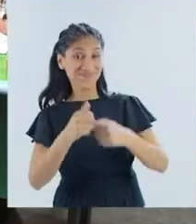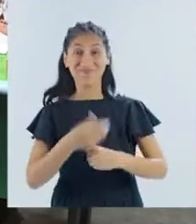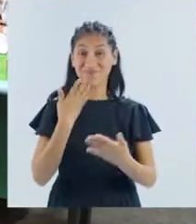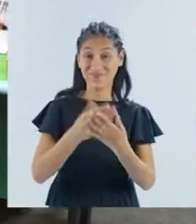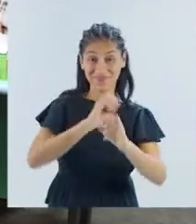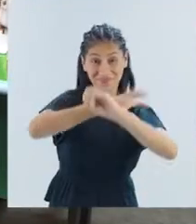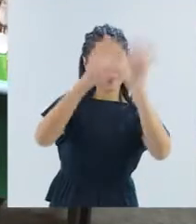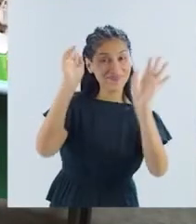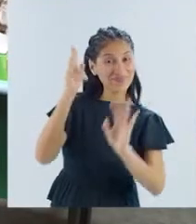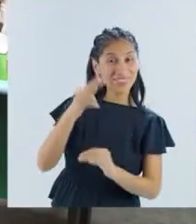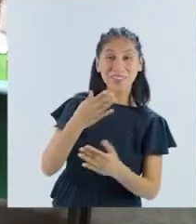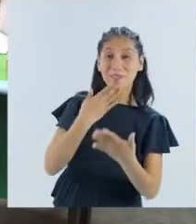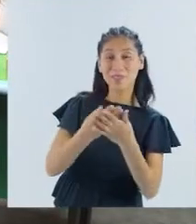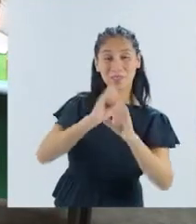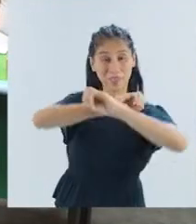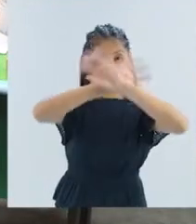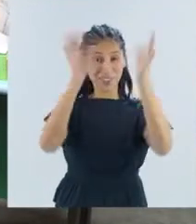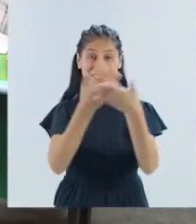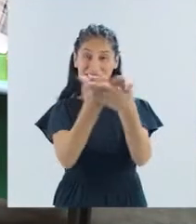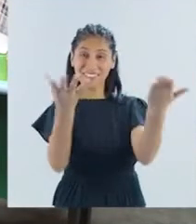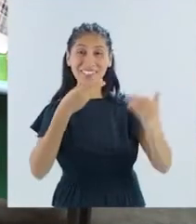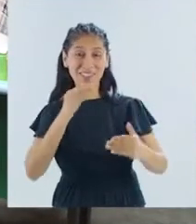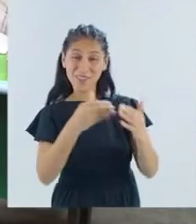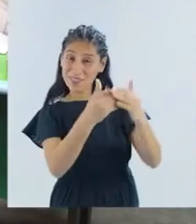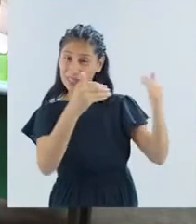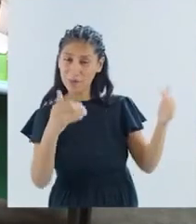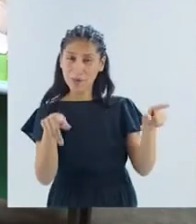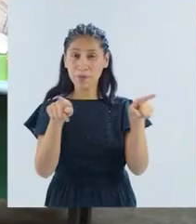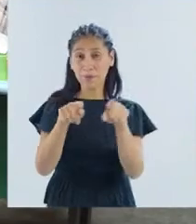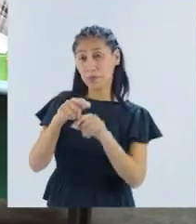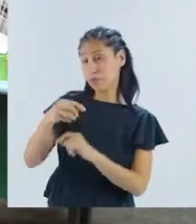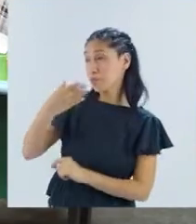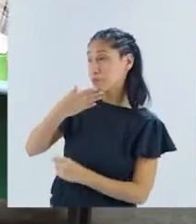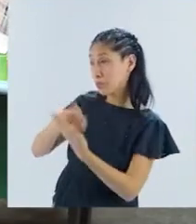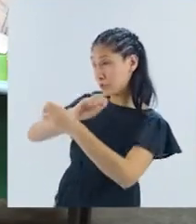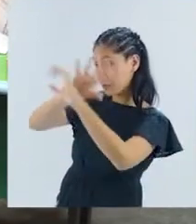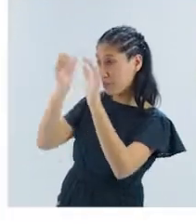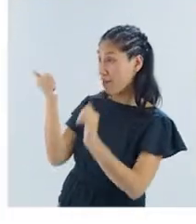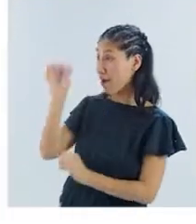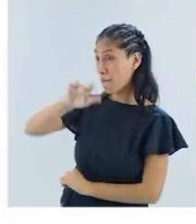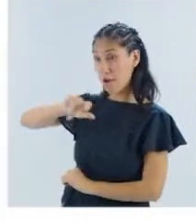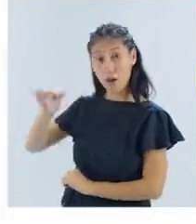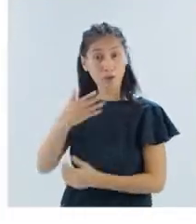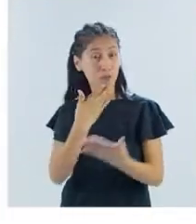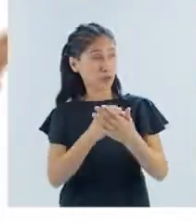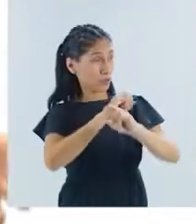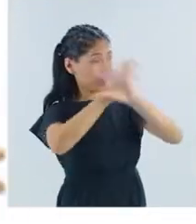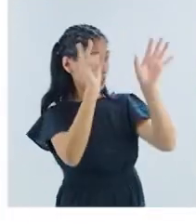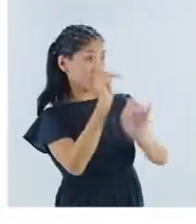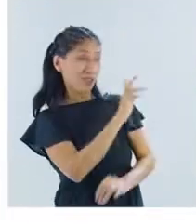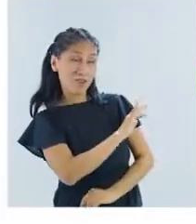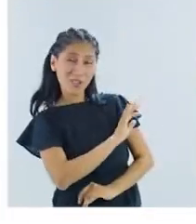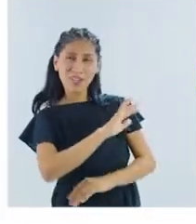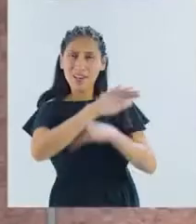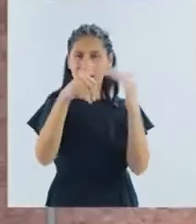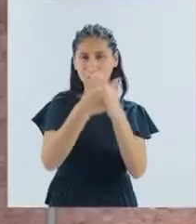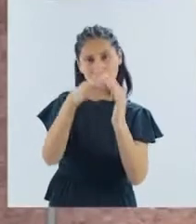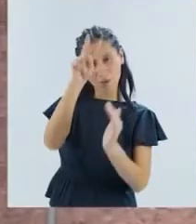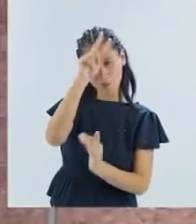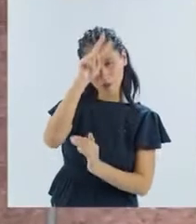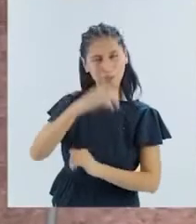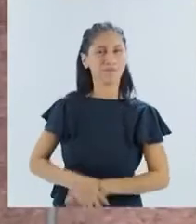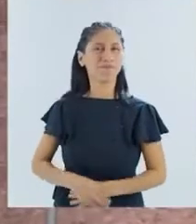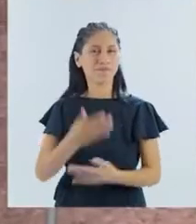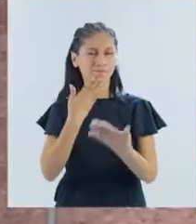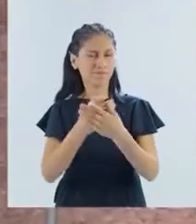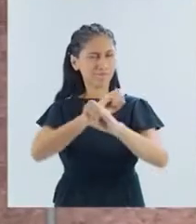Buenos días, profe. Buenos días, chicas y chicos de la Pre, buenos días, Amaru, buenos días, Cori, buenos días a todo el Perú.